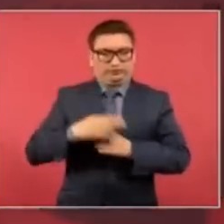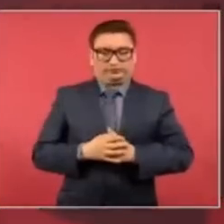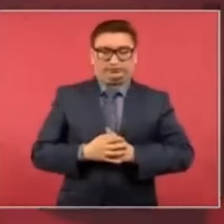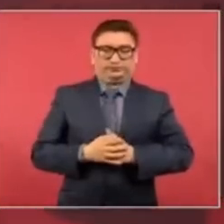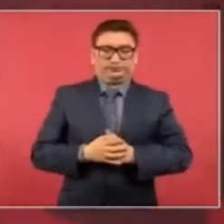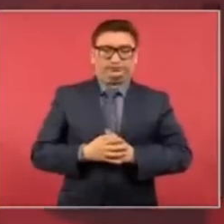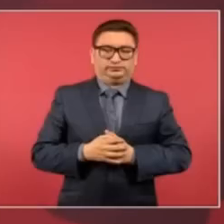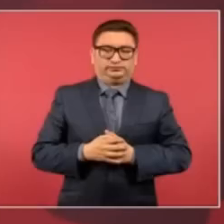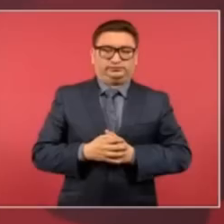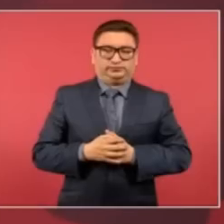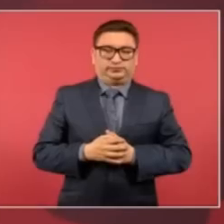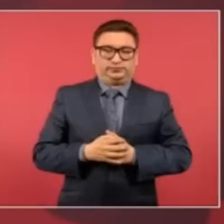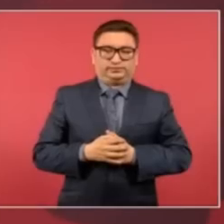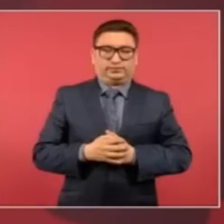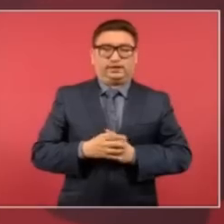las conferencias.